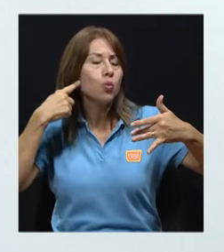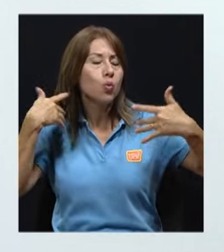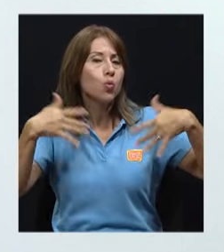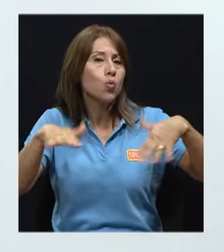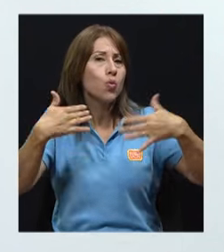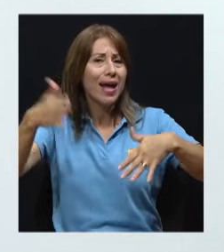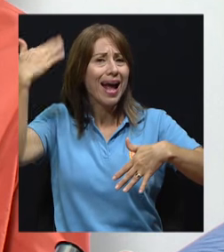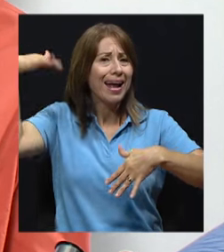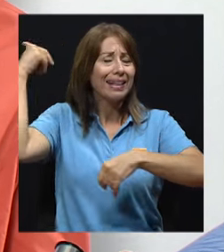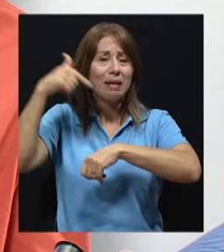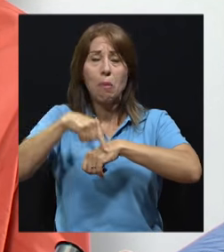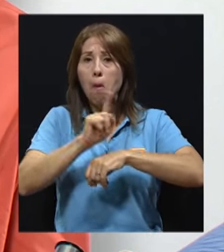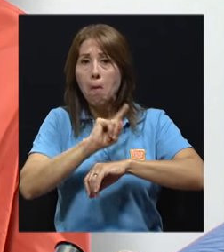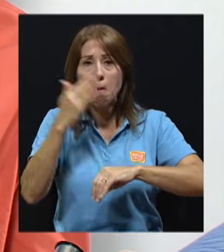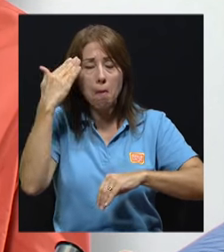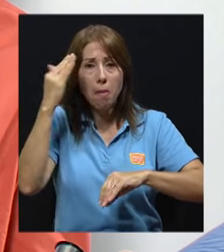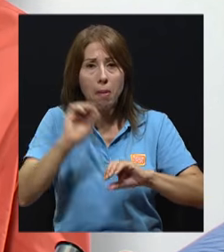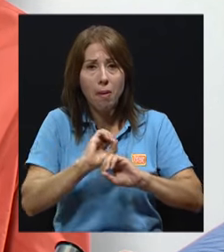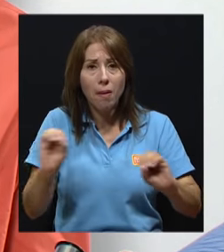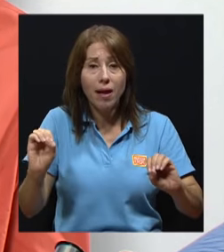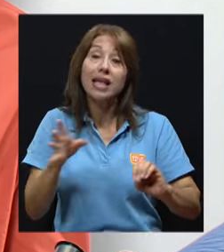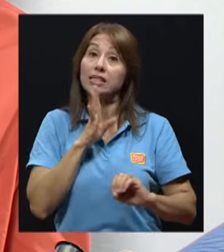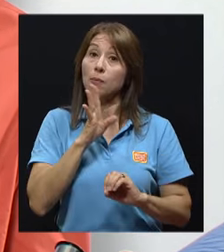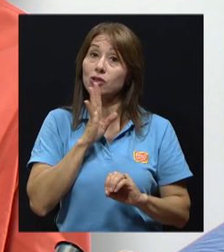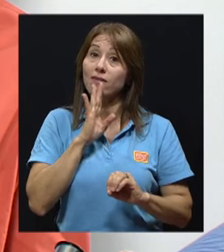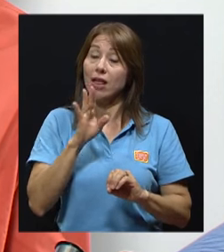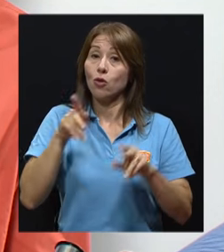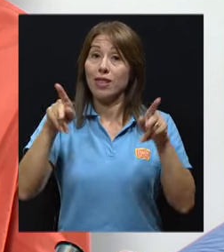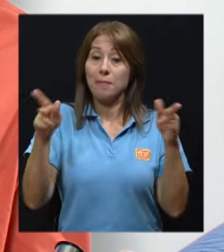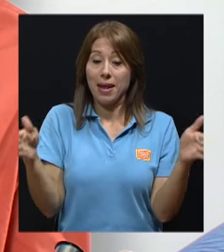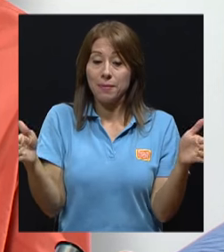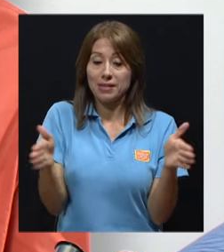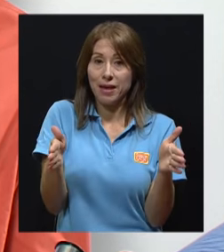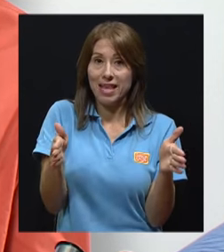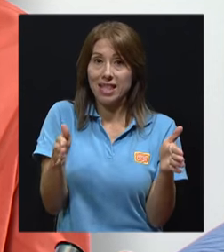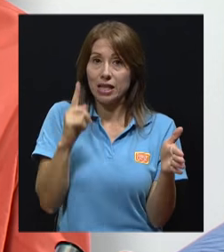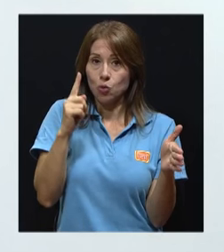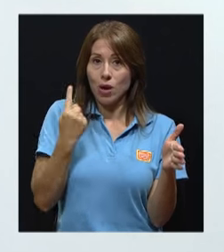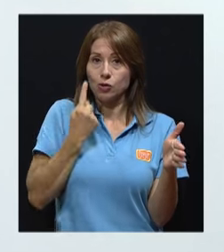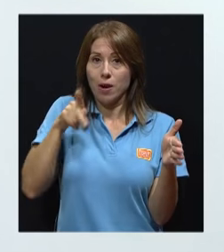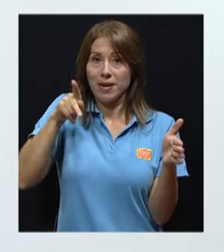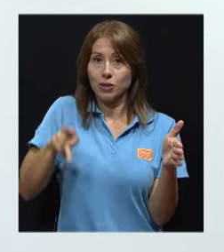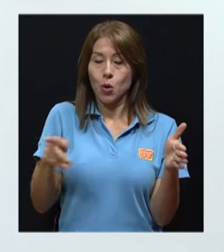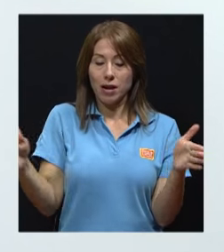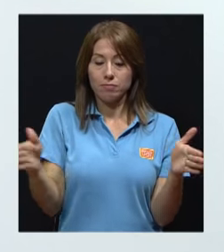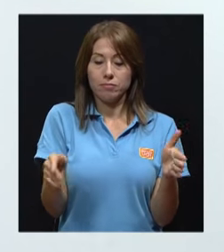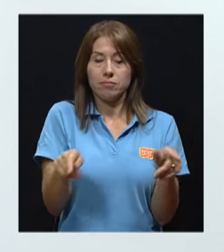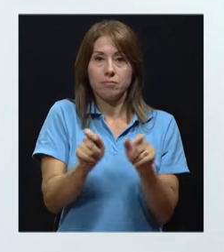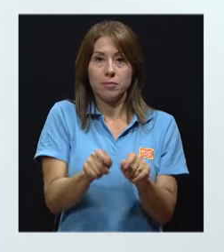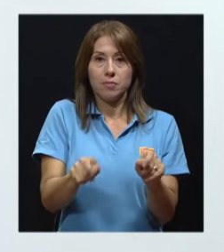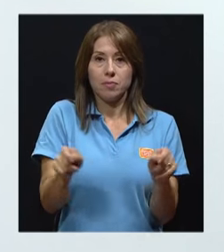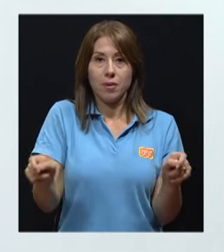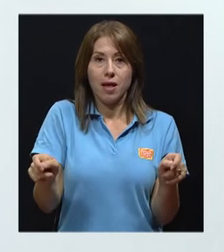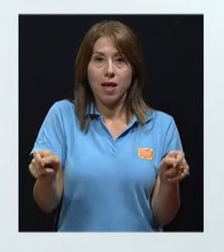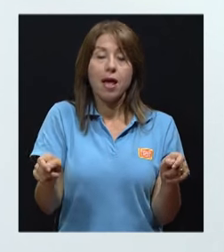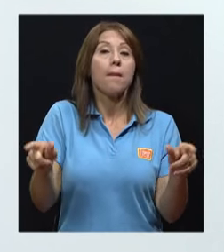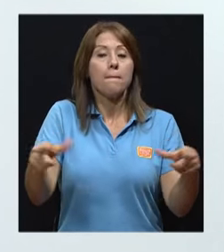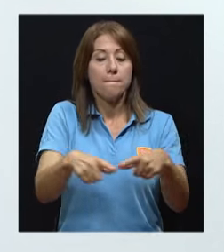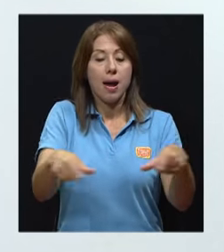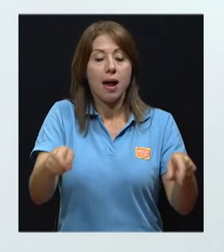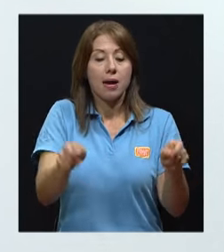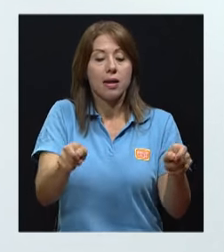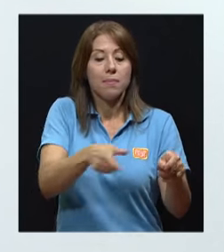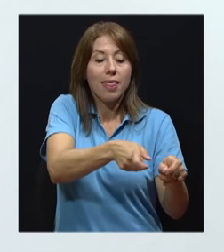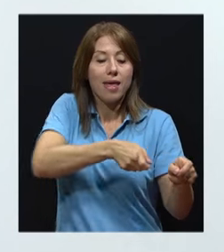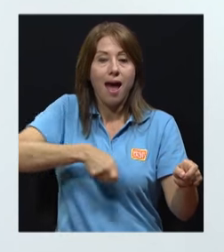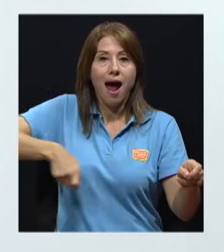para la época que estamos hablando de marimbas muy pequeñitas de un solo ejecutante eh tanto de arco como de